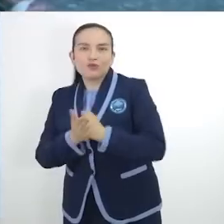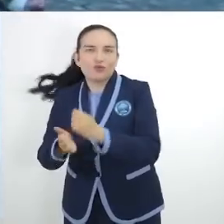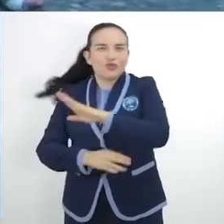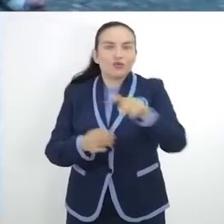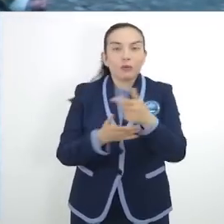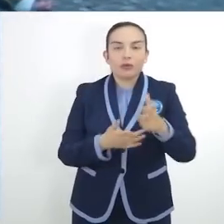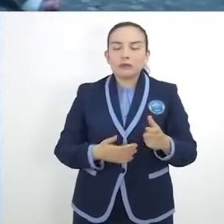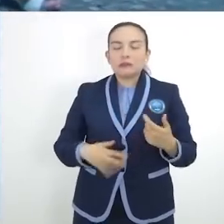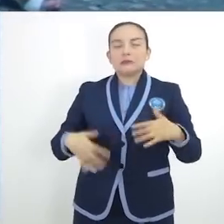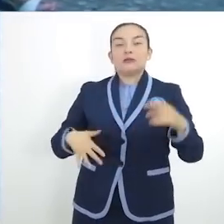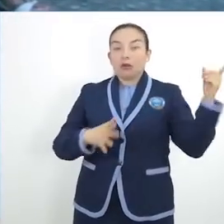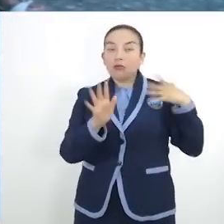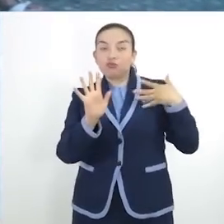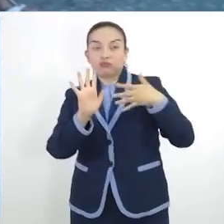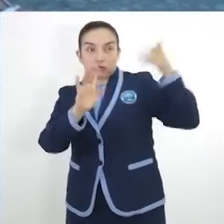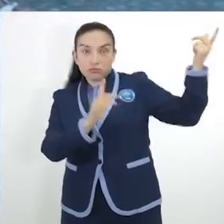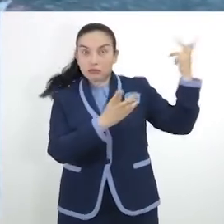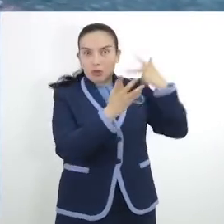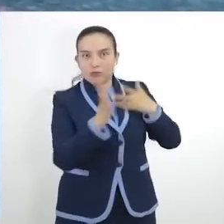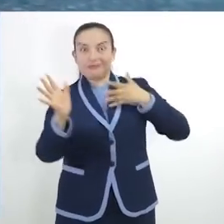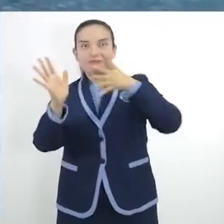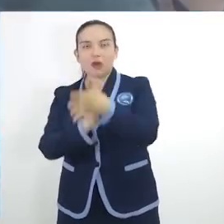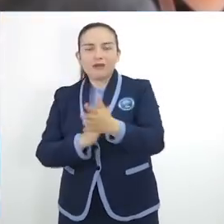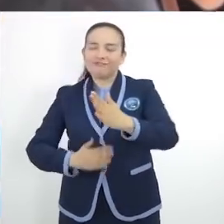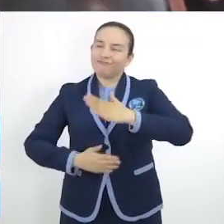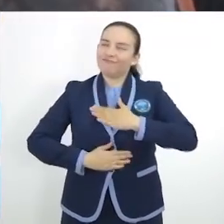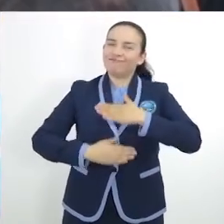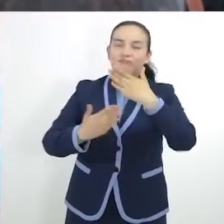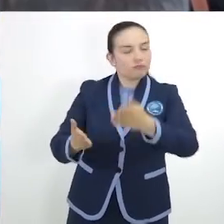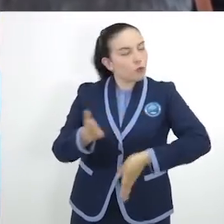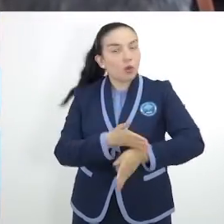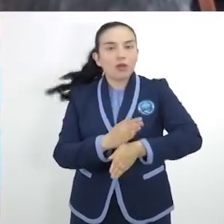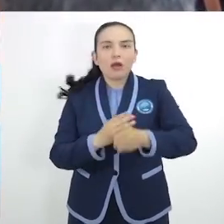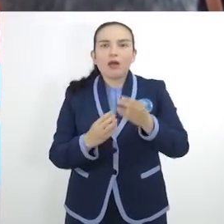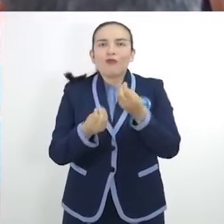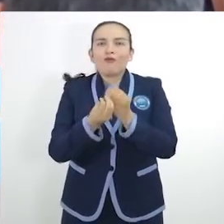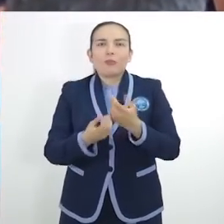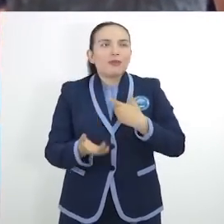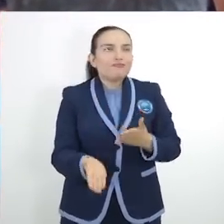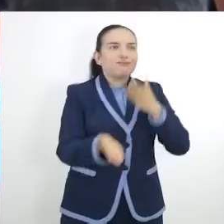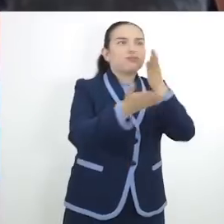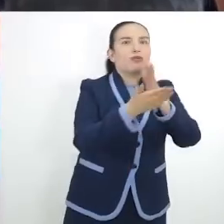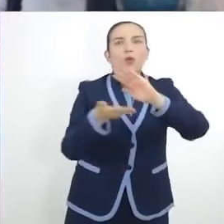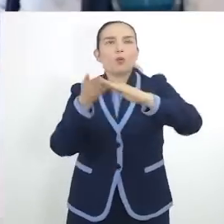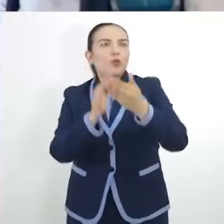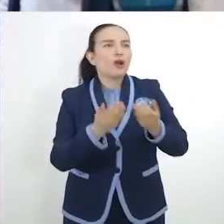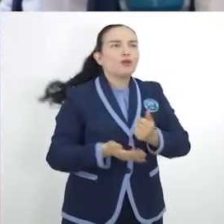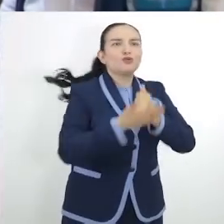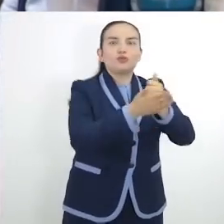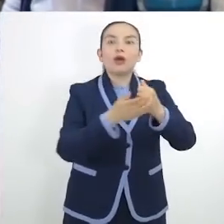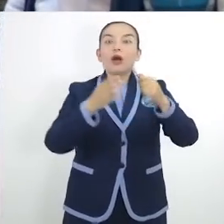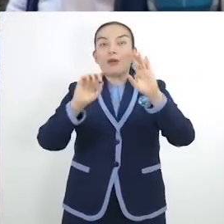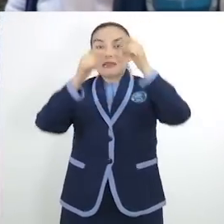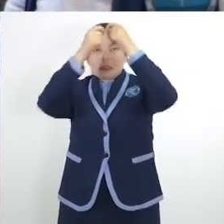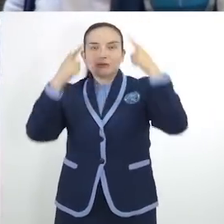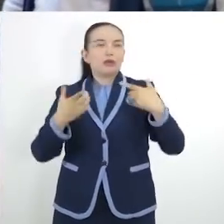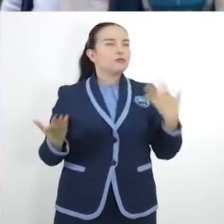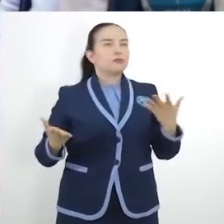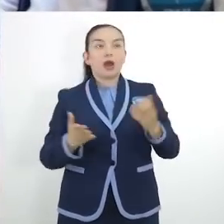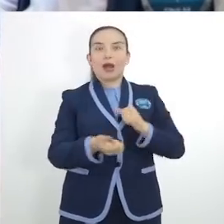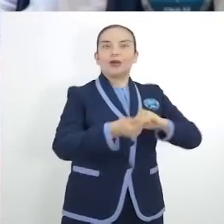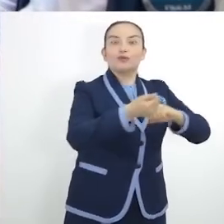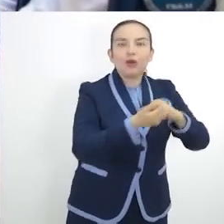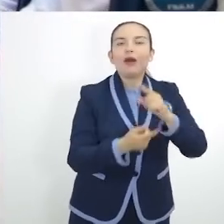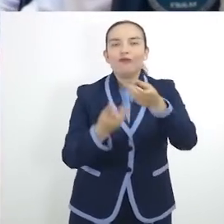corazón, que para adelante, porque es la única forma de llegar a la comunidad y ayudar y realmente hacer presencia del Estado en estos rincones del